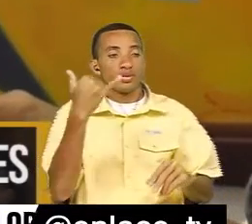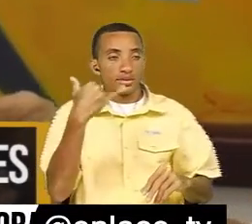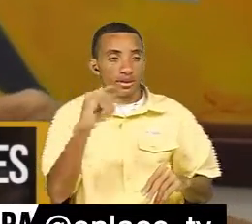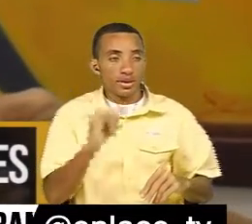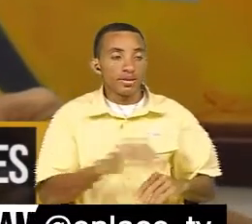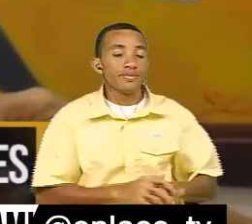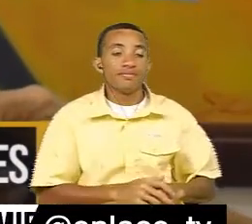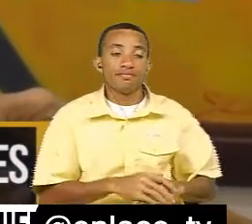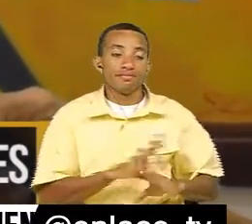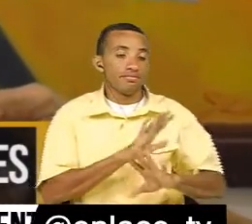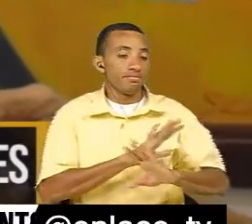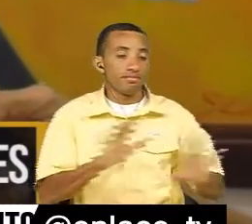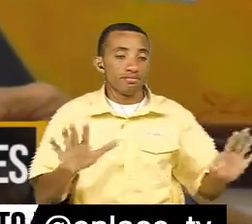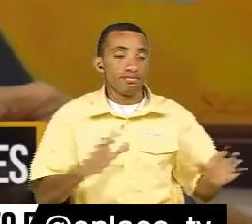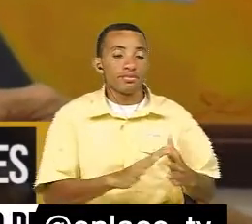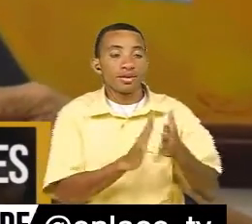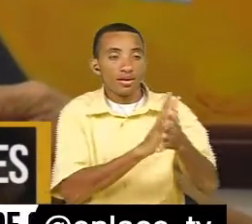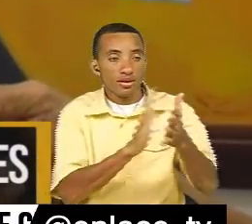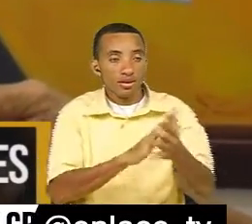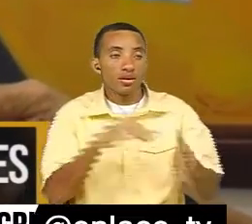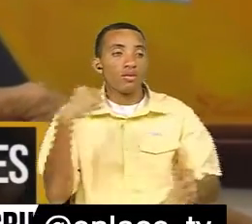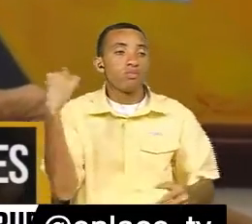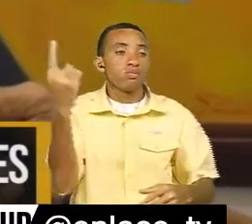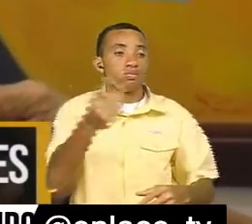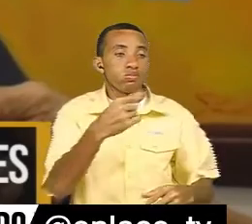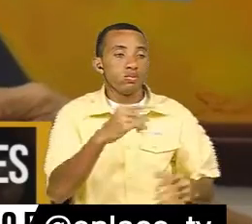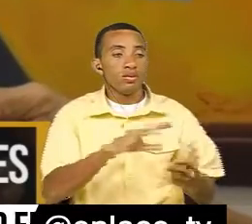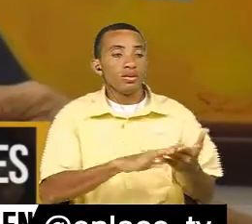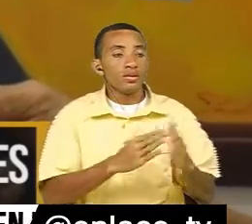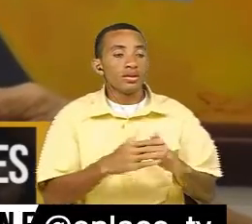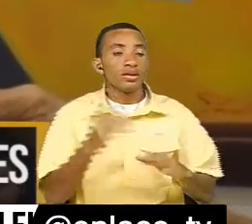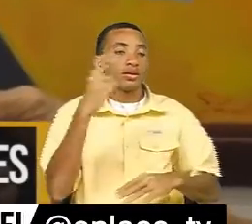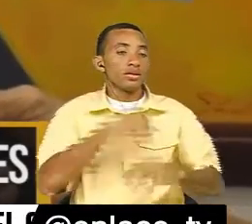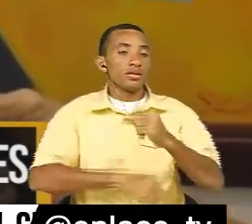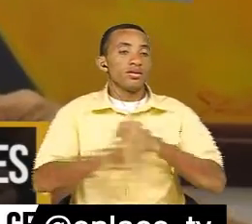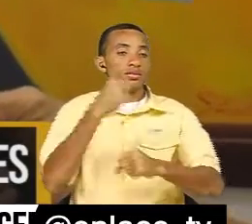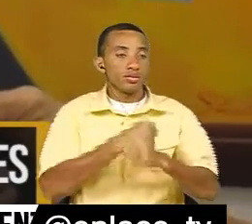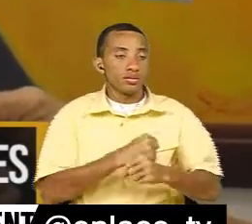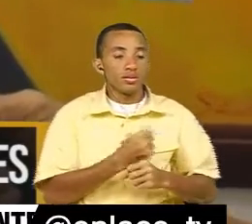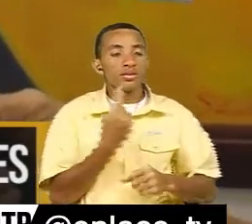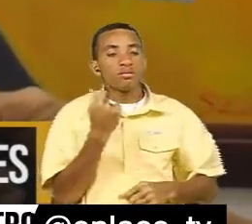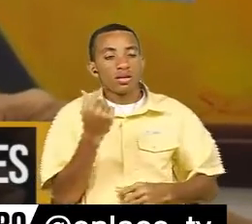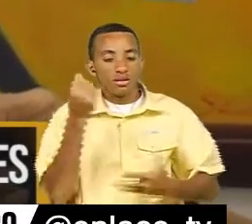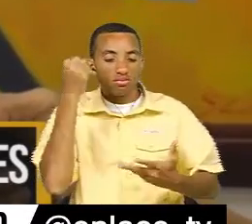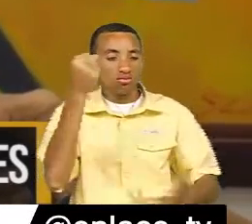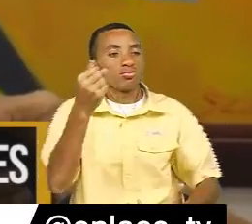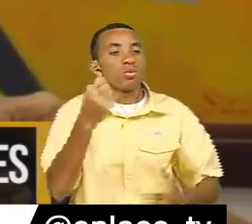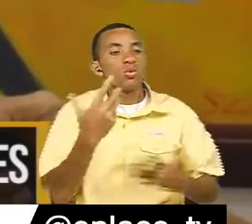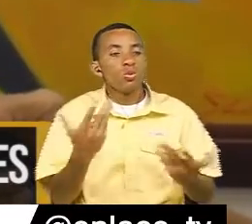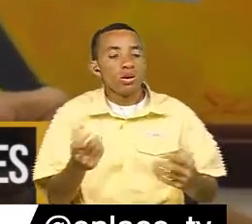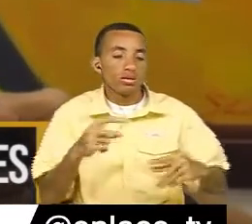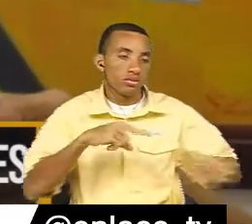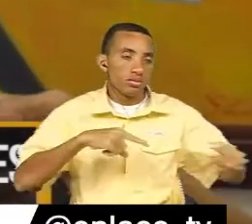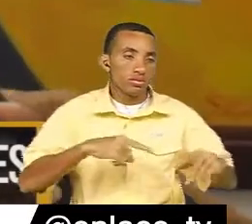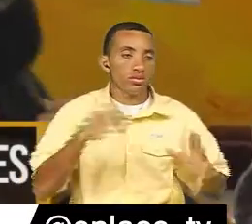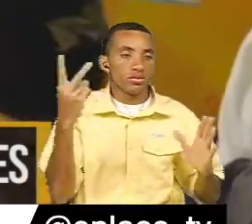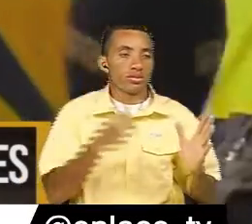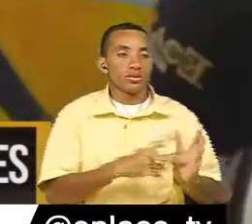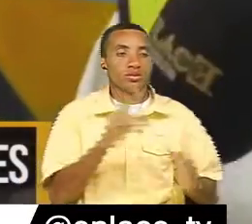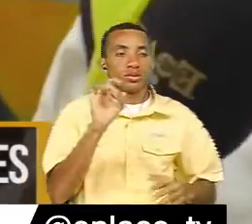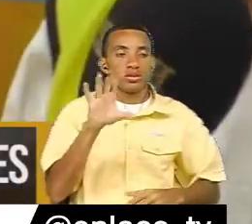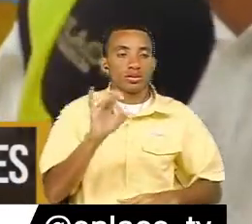conformidad, ya es contarle a la comunidad en general qué sucedió el año pasado con el manejo de esos recursos públicos y con el presupuesto del año 2015.